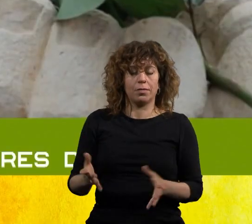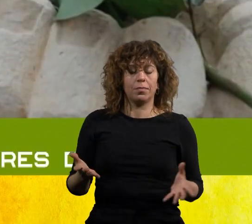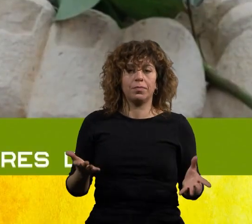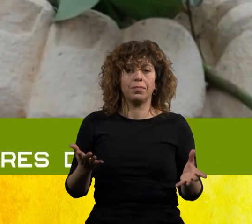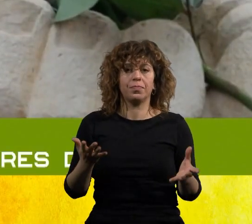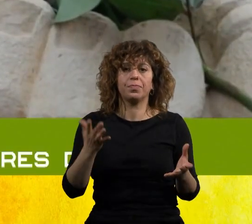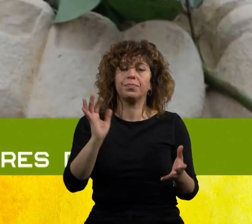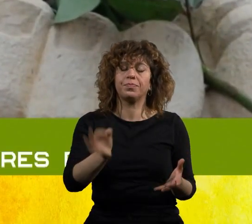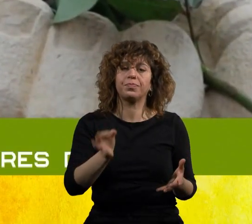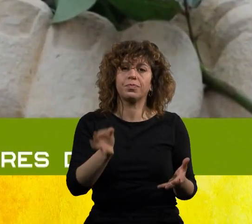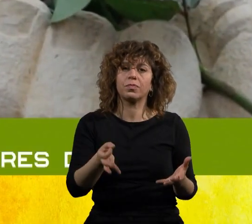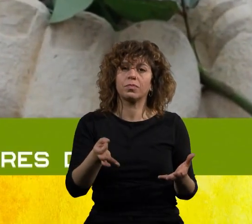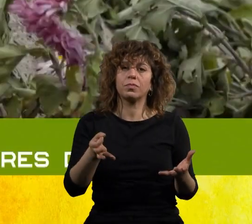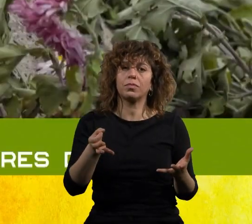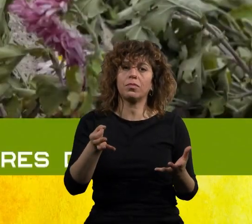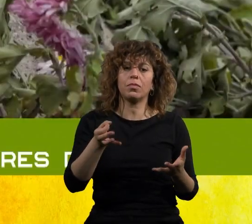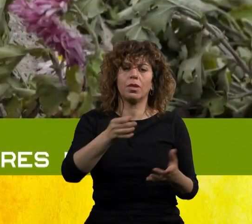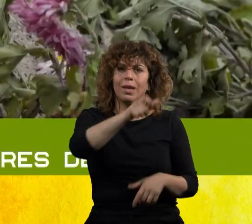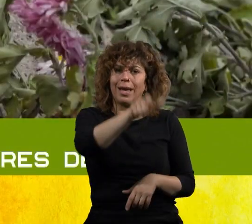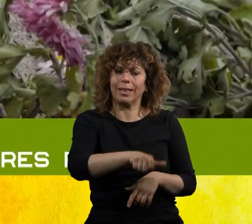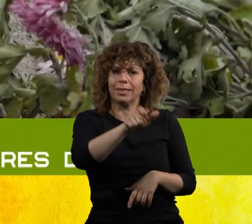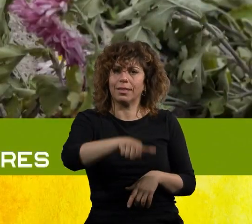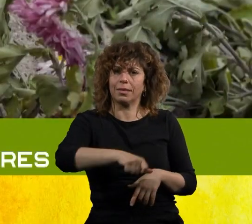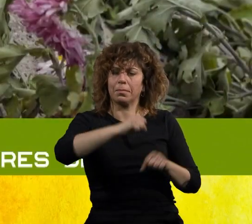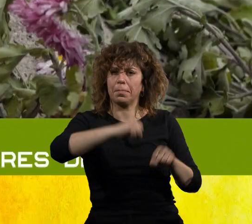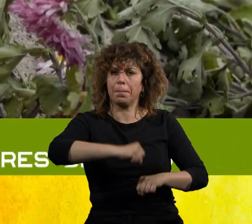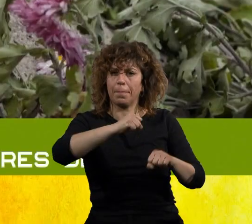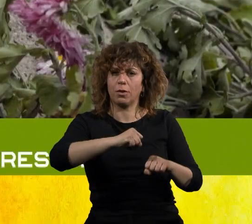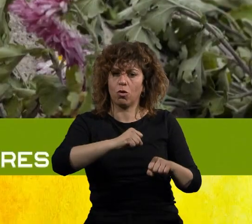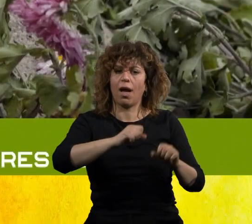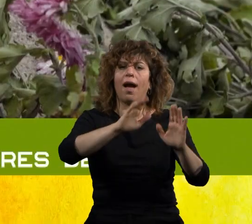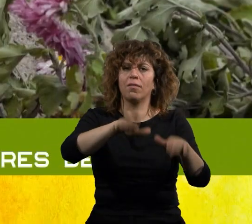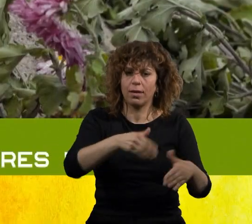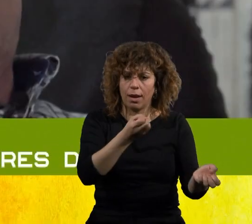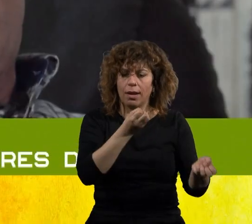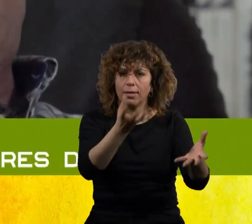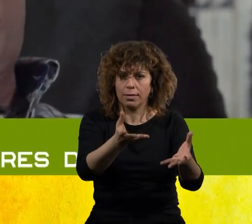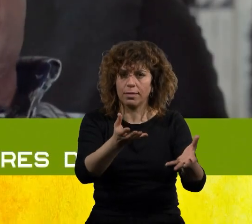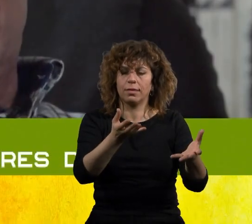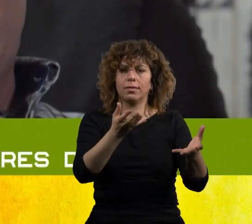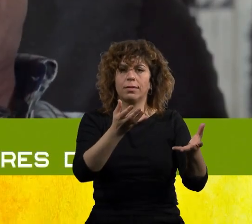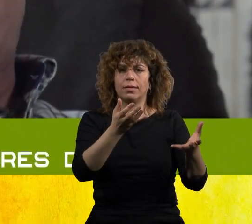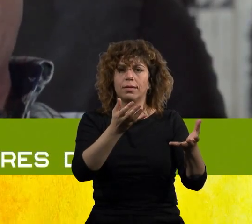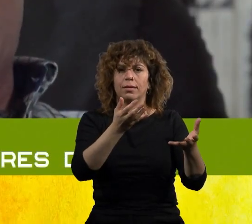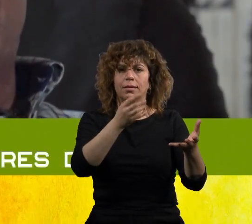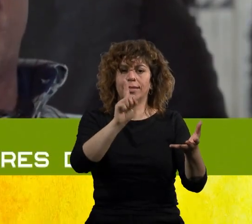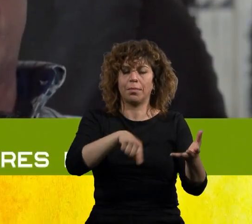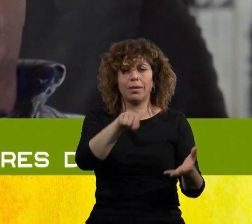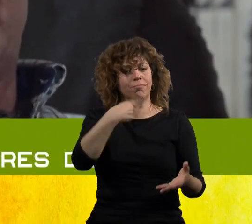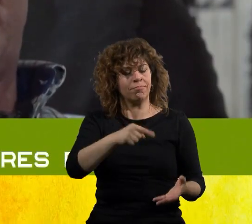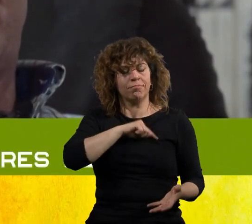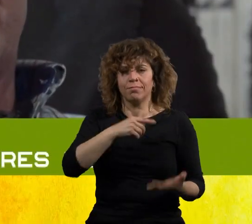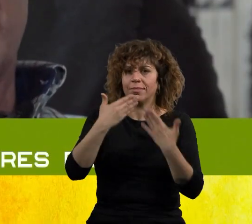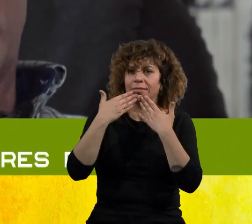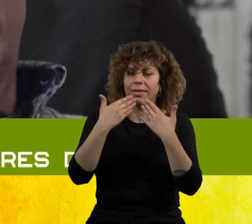Pero sí que es verdad que con muchos de ellos, sobre todo con gente mayor, aunque luego han hablado y han querido hablar, y es verdad que luego además me han agradecido y se han sentido súper